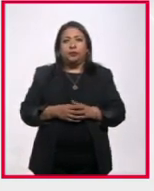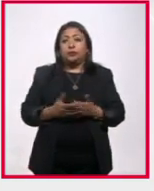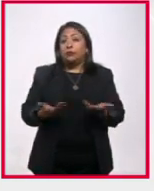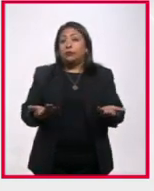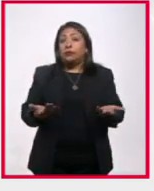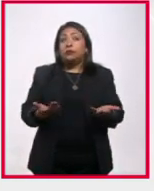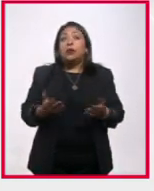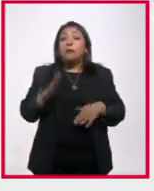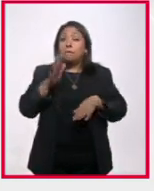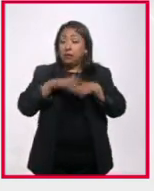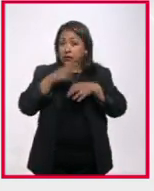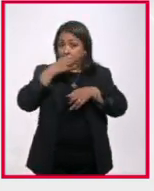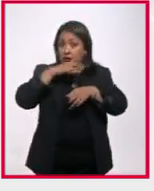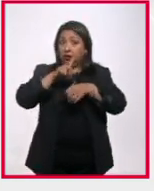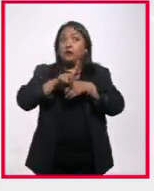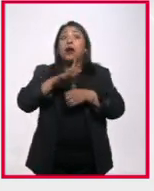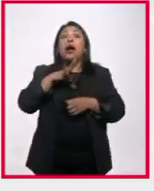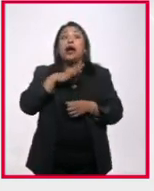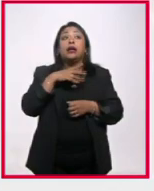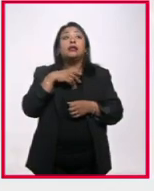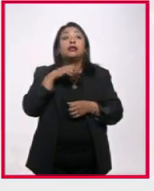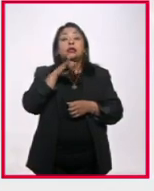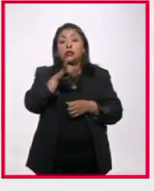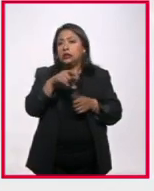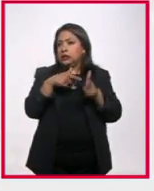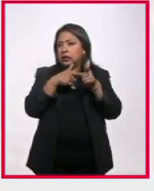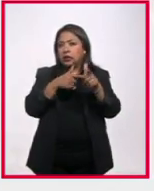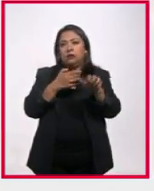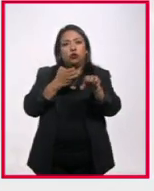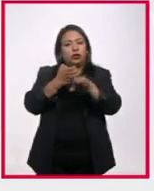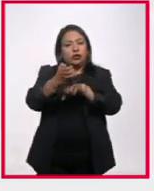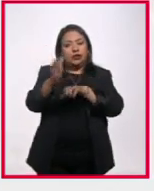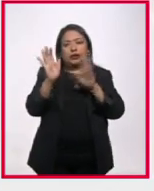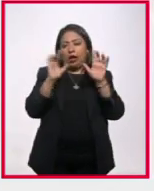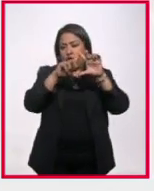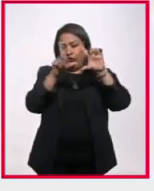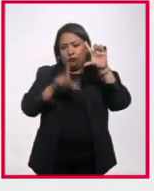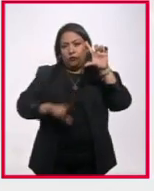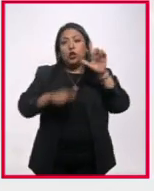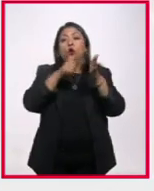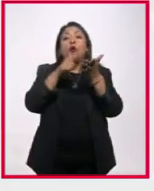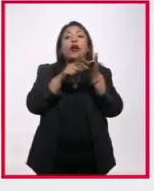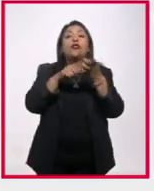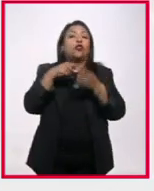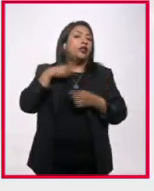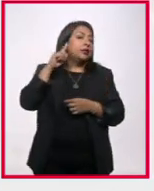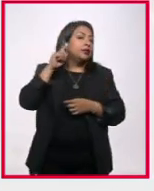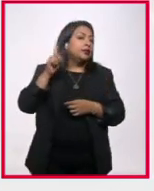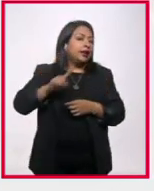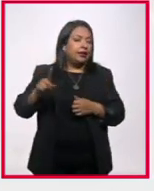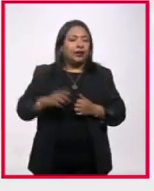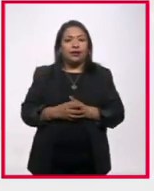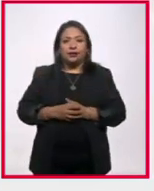Y tenemos más festivales. Así es, y seguimos en los estados de la República, en este caso, en Zacatecas.